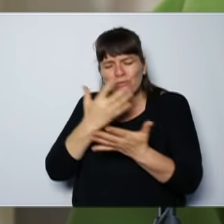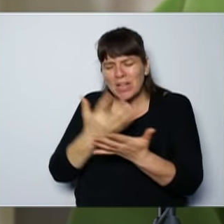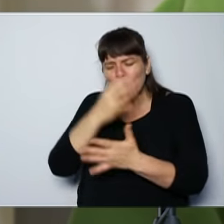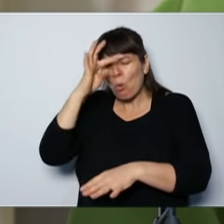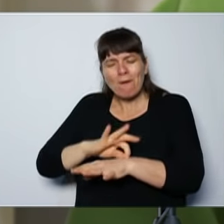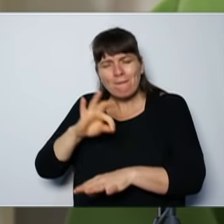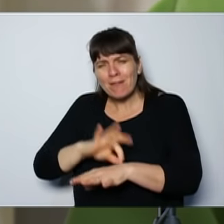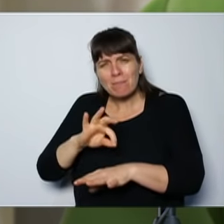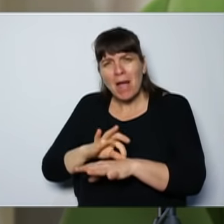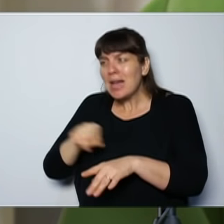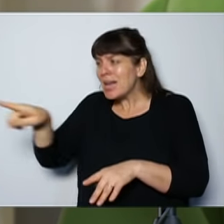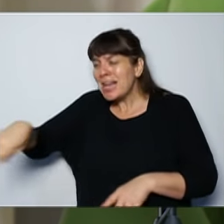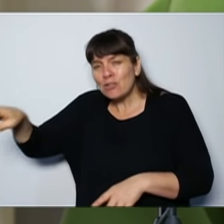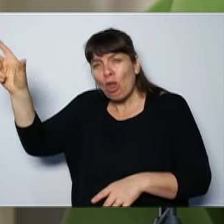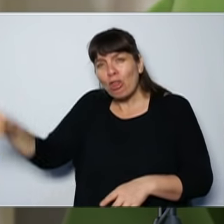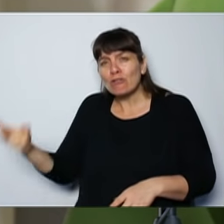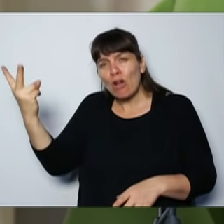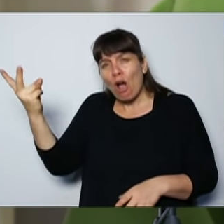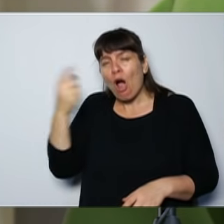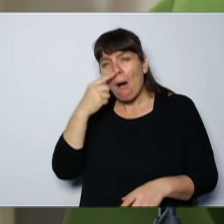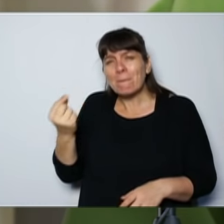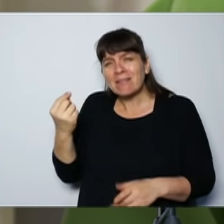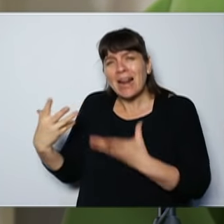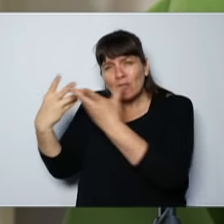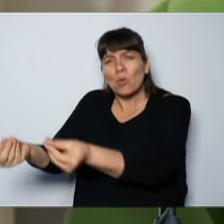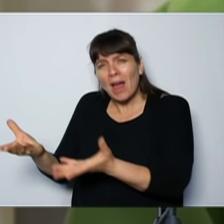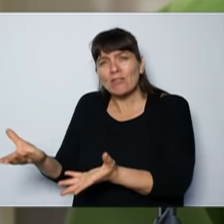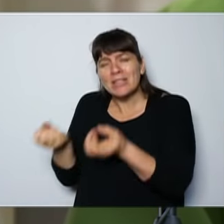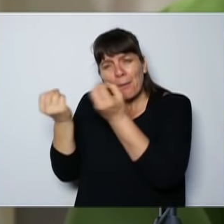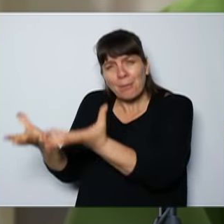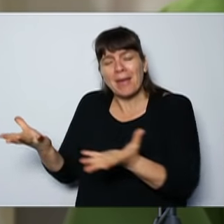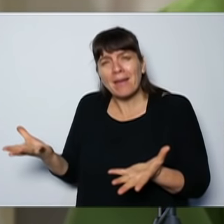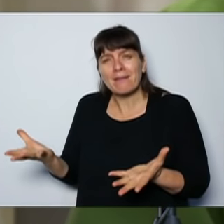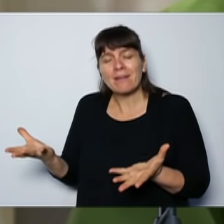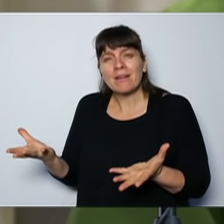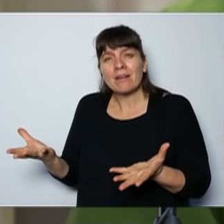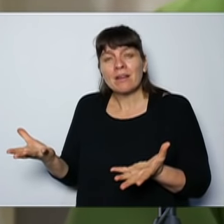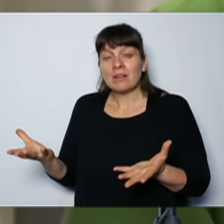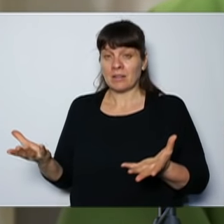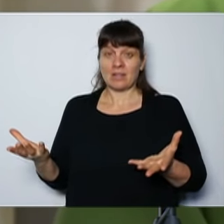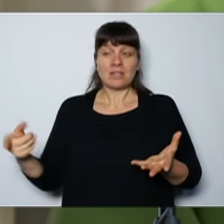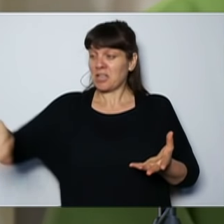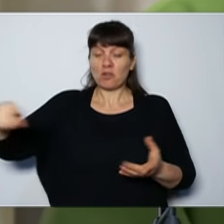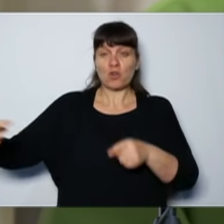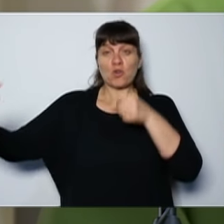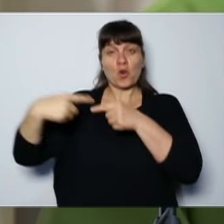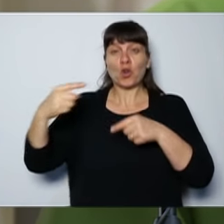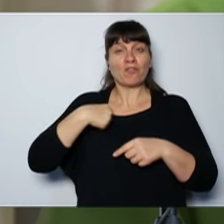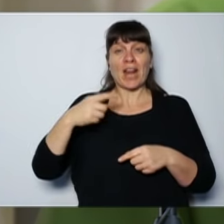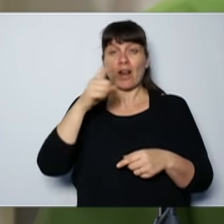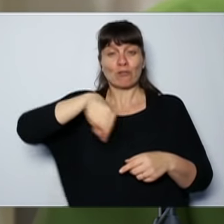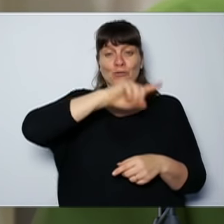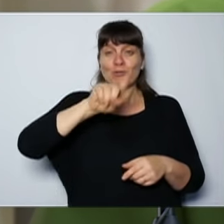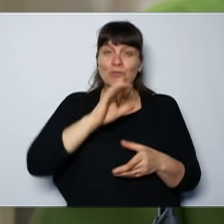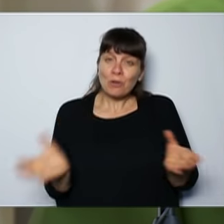o enferma, están haciendo un bien. Por eso, el que no está contra nosotros, está